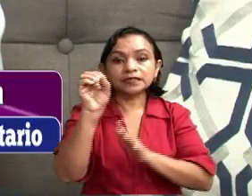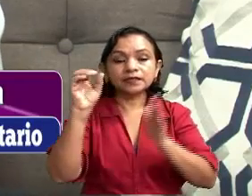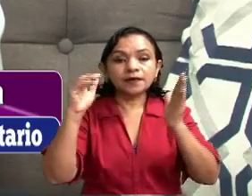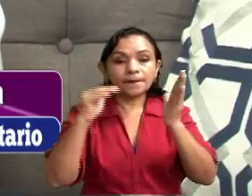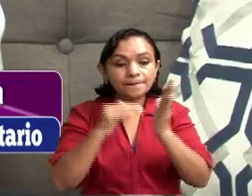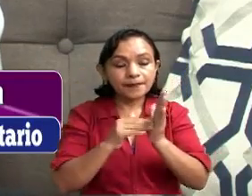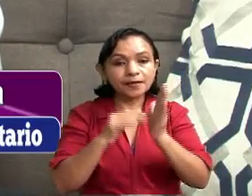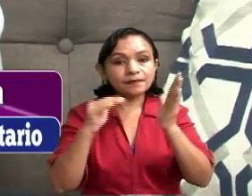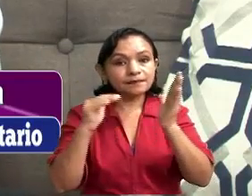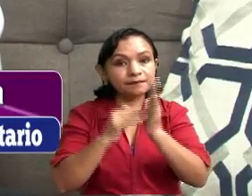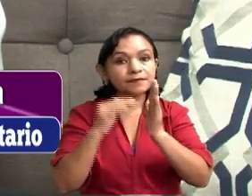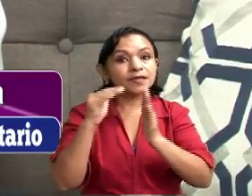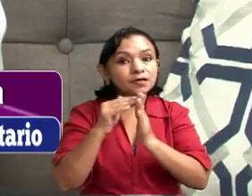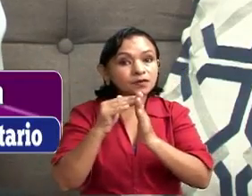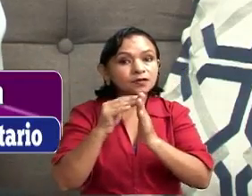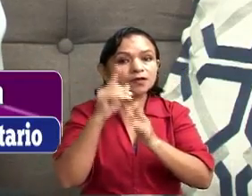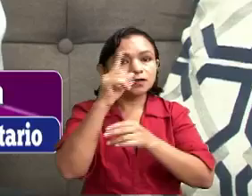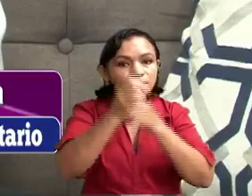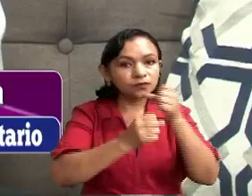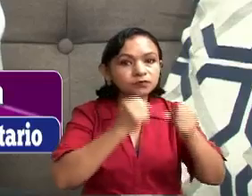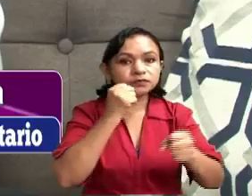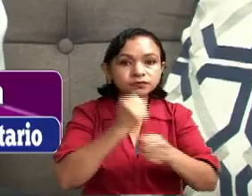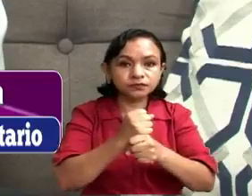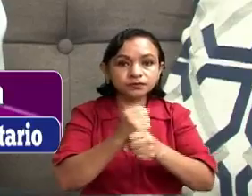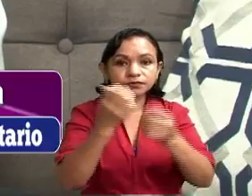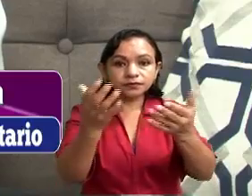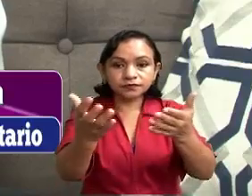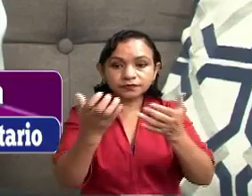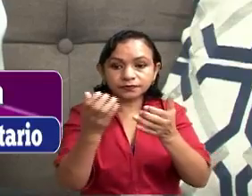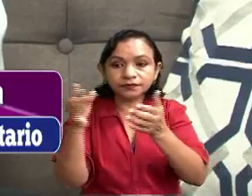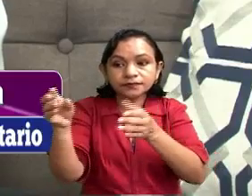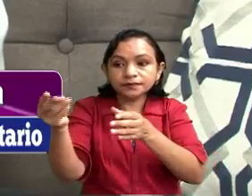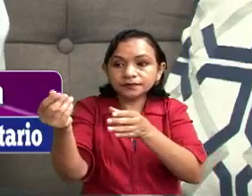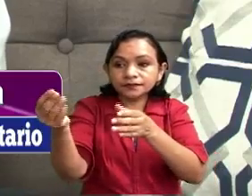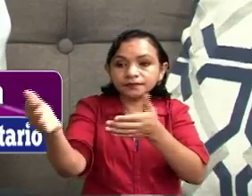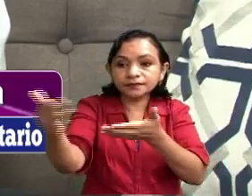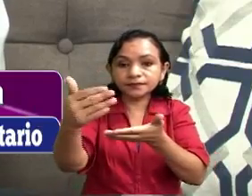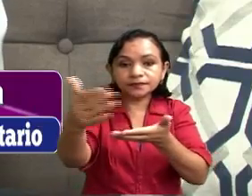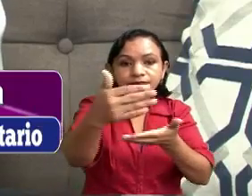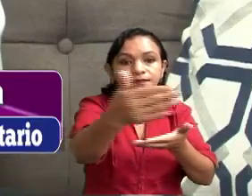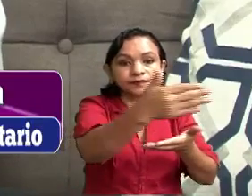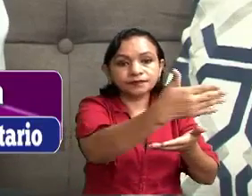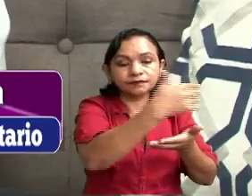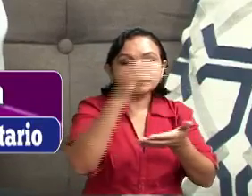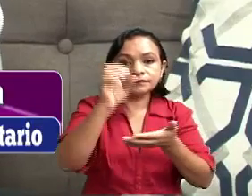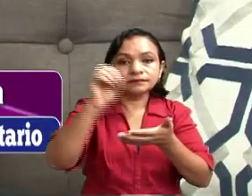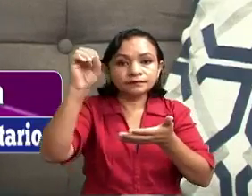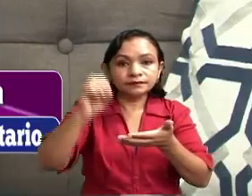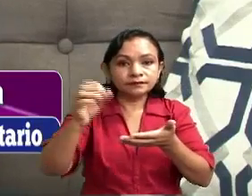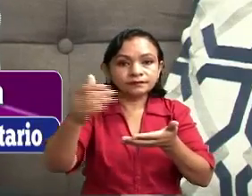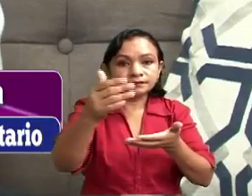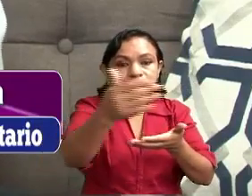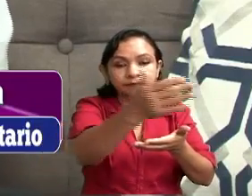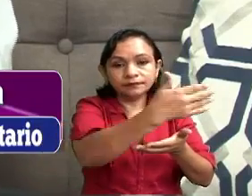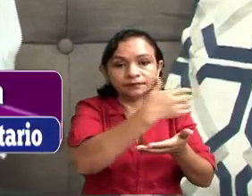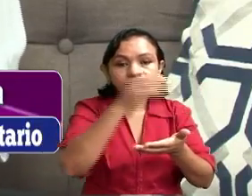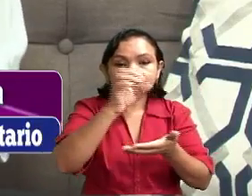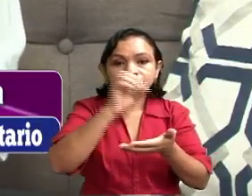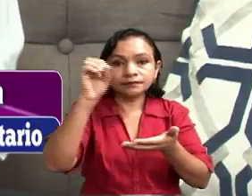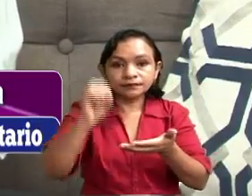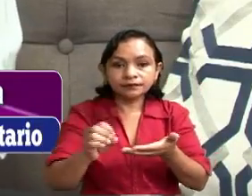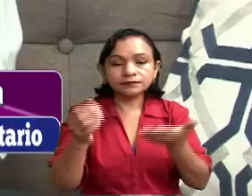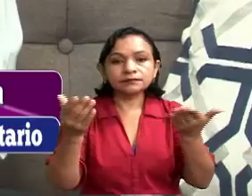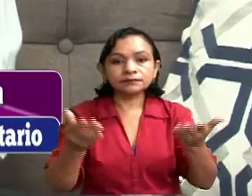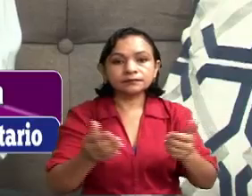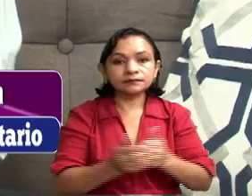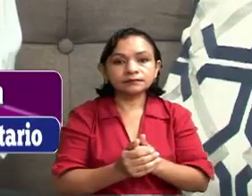millones al año lo que está previsto recaudar por la vía de la Dirección General de Ingresos.